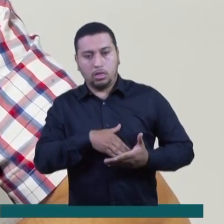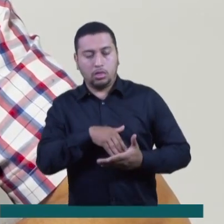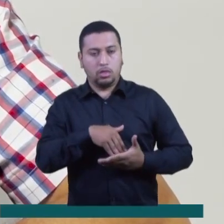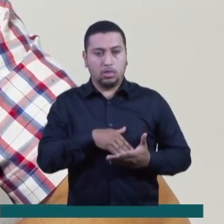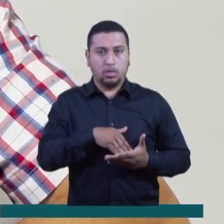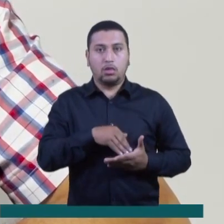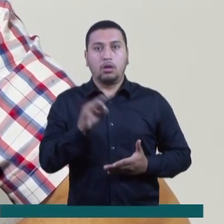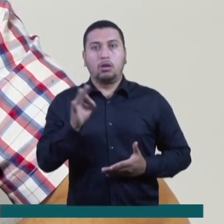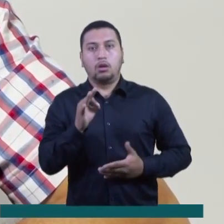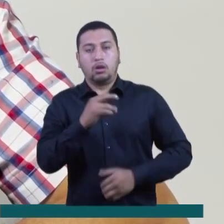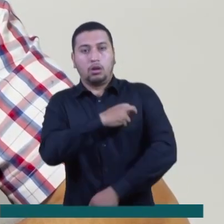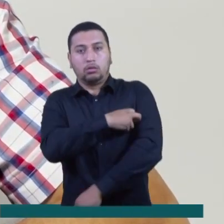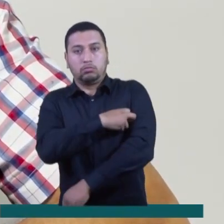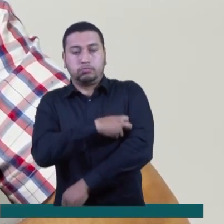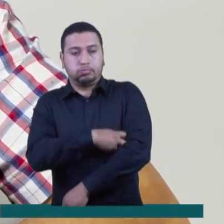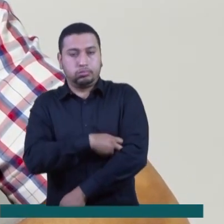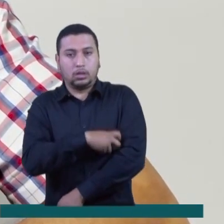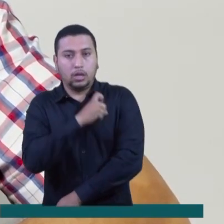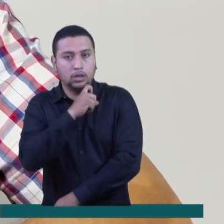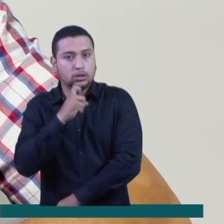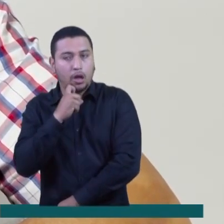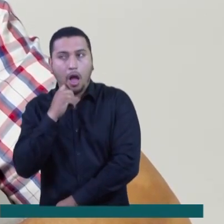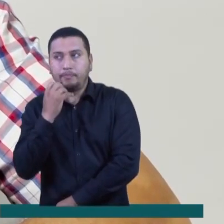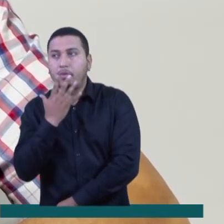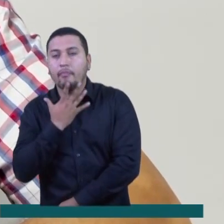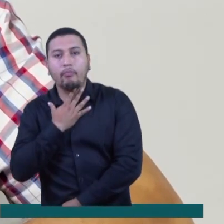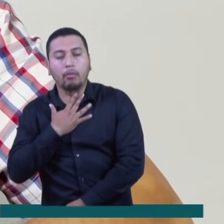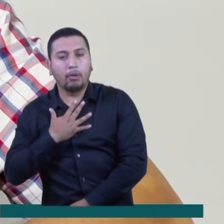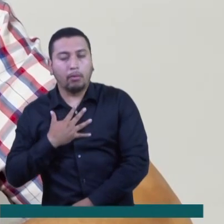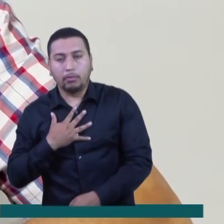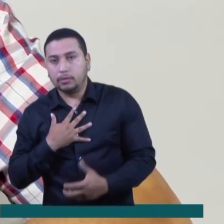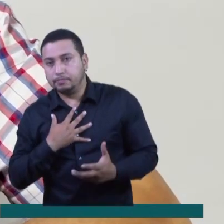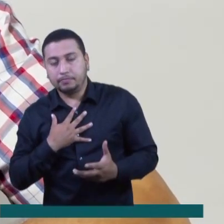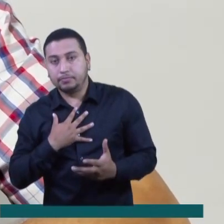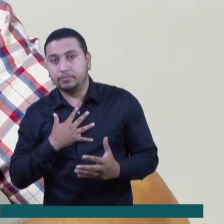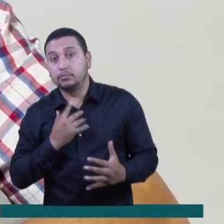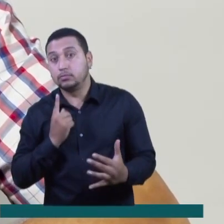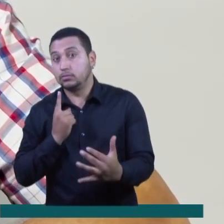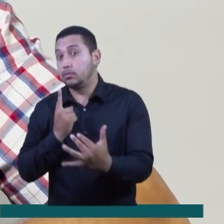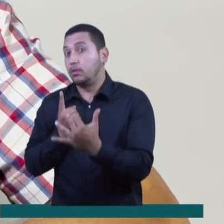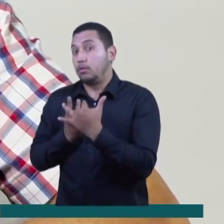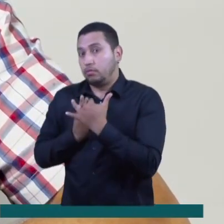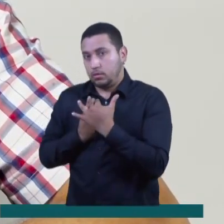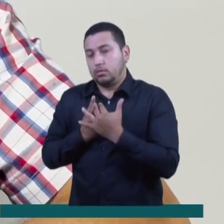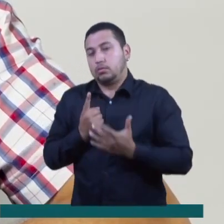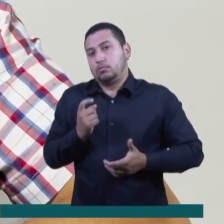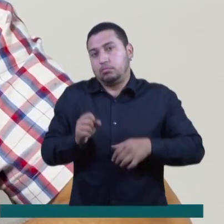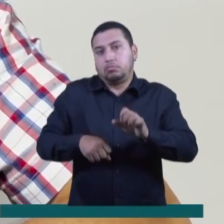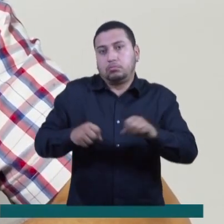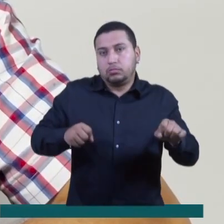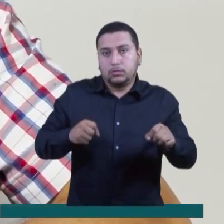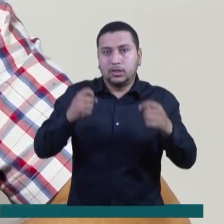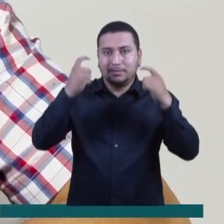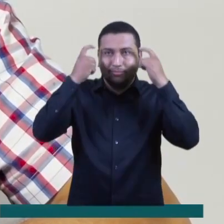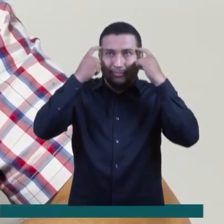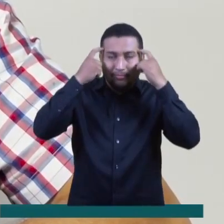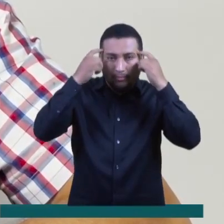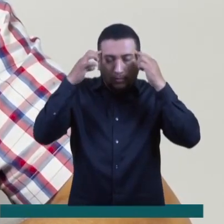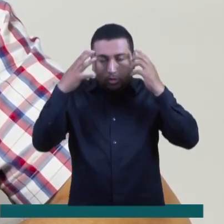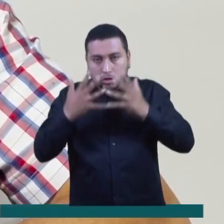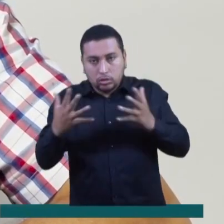puede haber trastornos hidroelectrolíticos es decir deshidratación y puede llevar afectaciones en